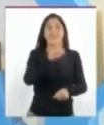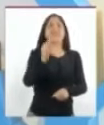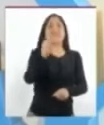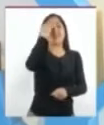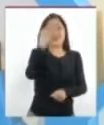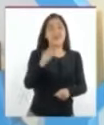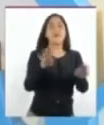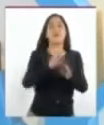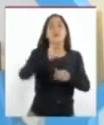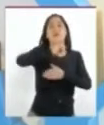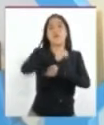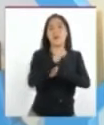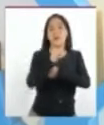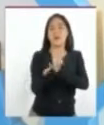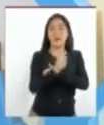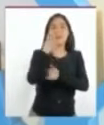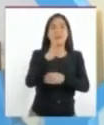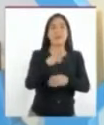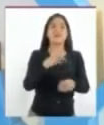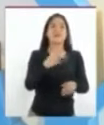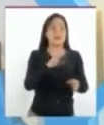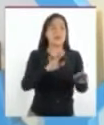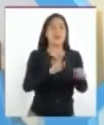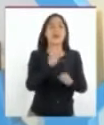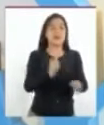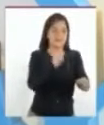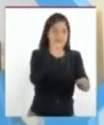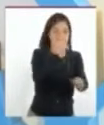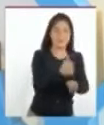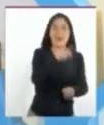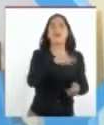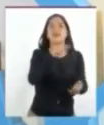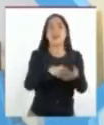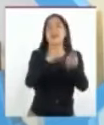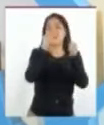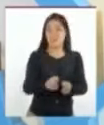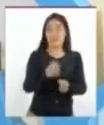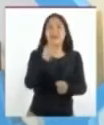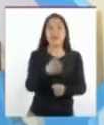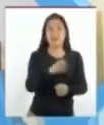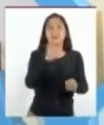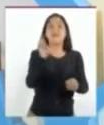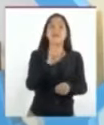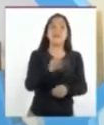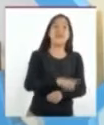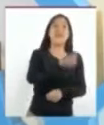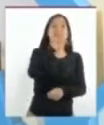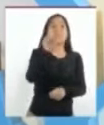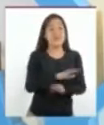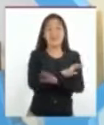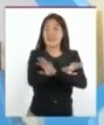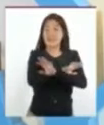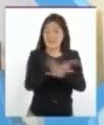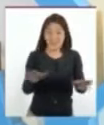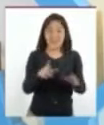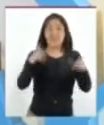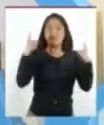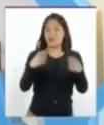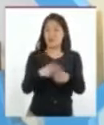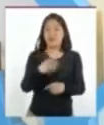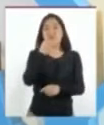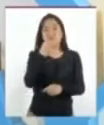tiempo guardarse en algún asentamiento permanente, hasta que de nuevo se agotaran los recursos y